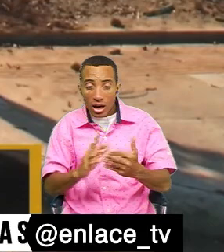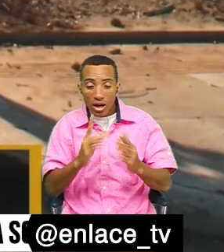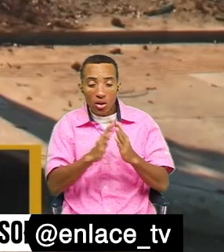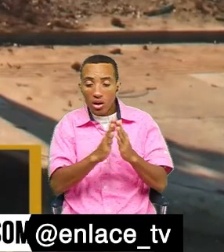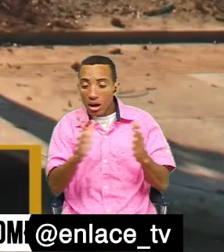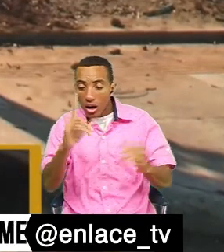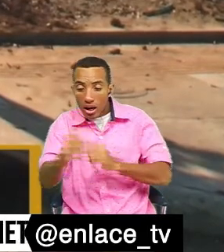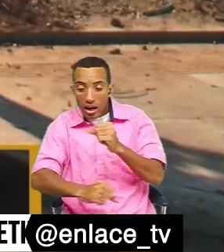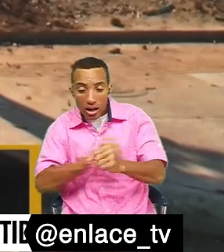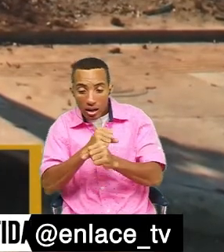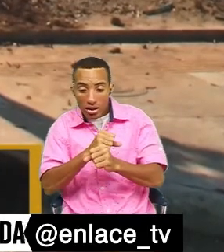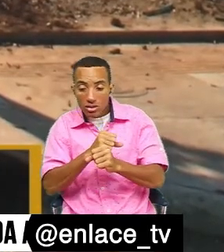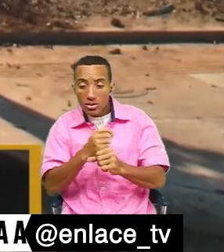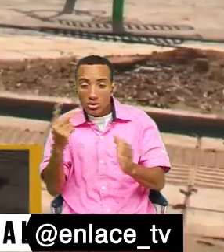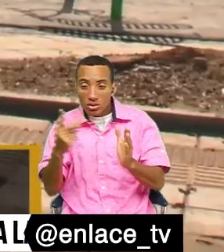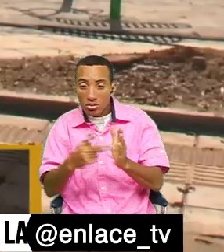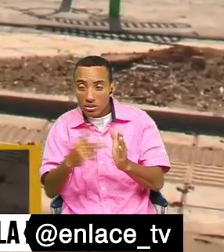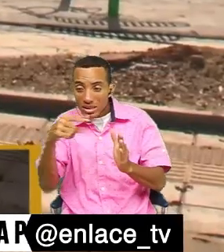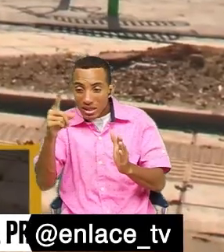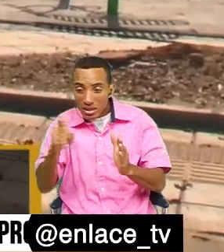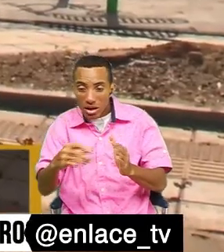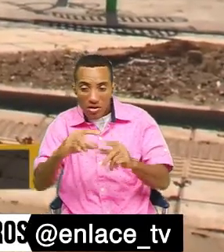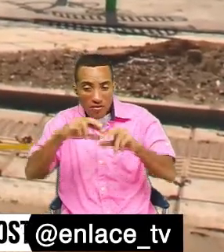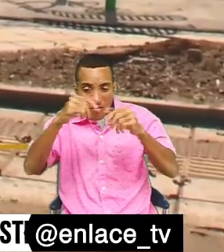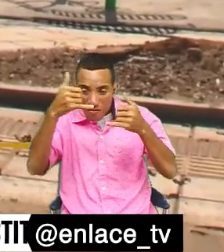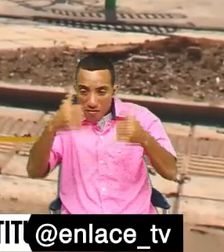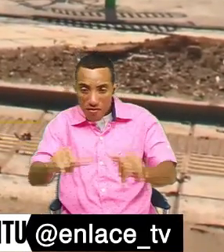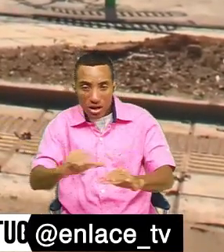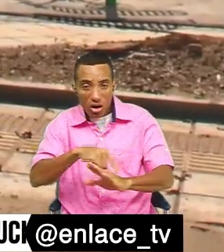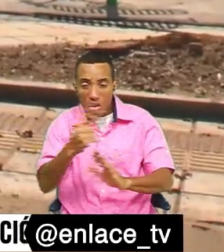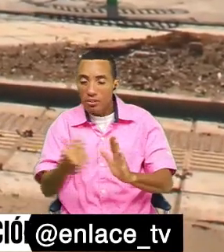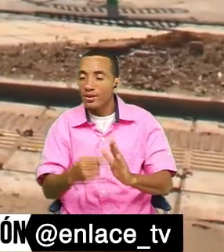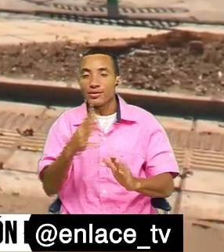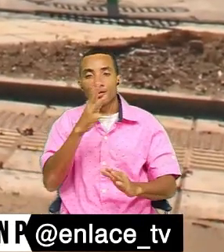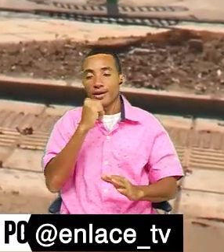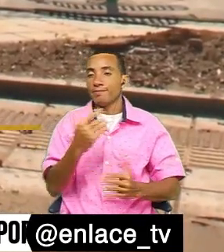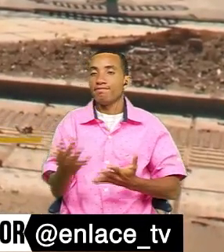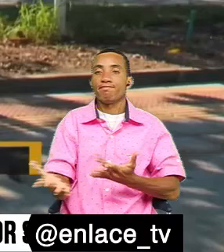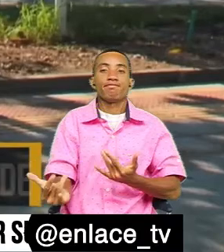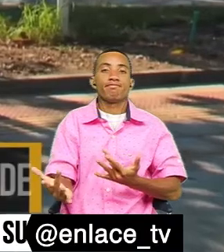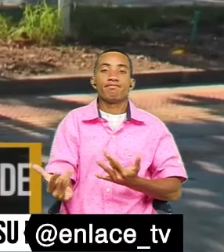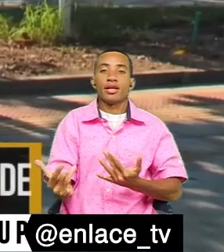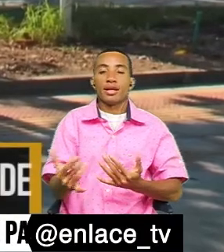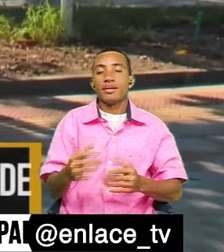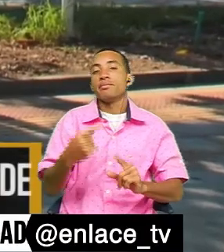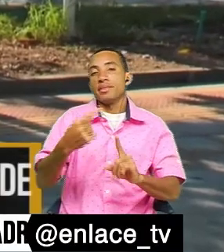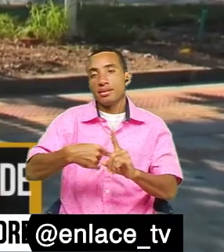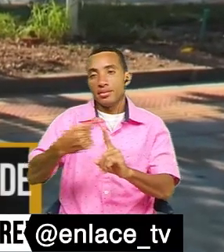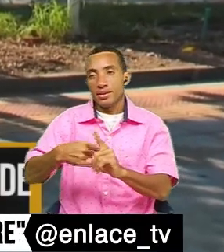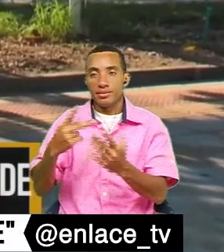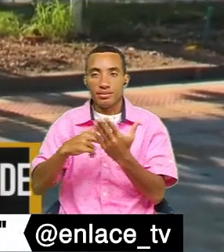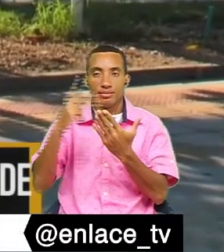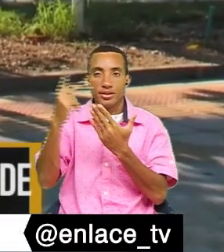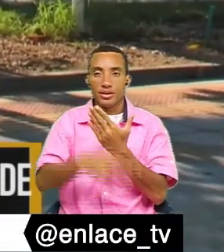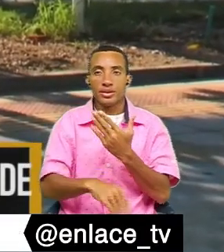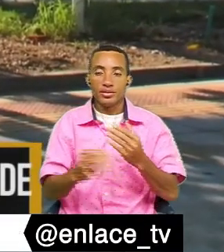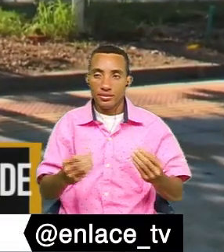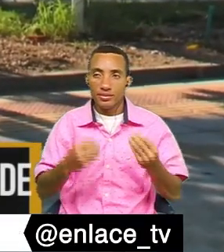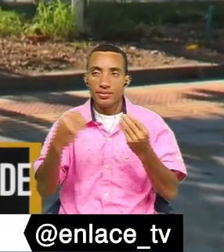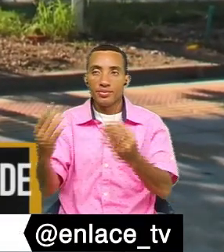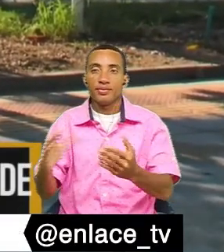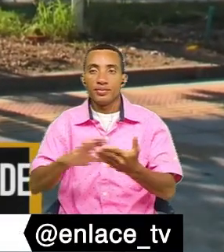que la entrega, aunque estaba prevista antes de que finalizara este 2016, habrá que esperar otros meses más para que el proyecto sea entregado a la